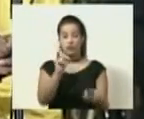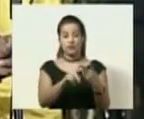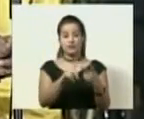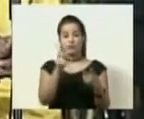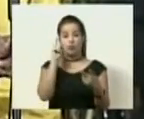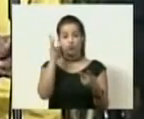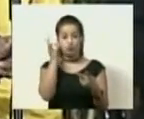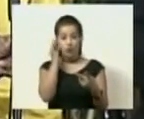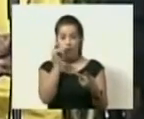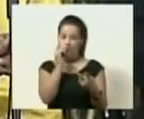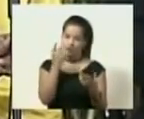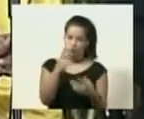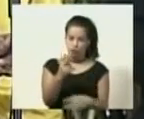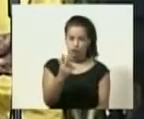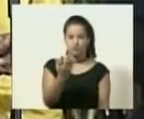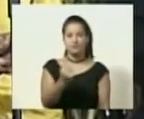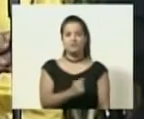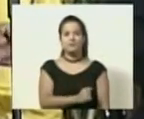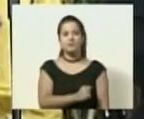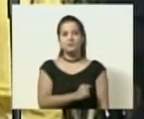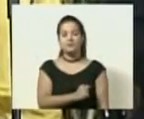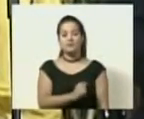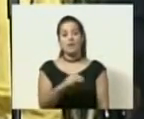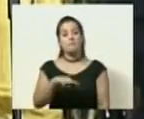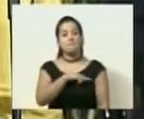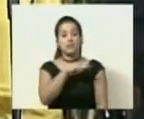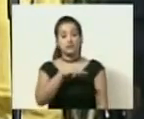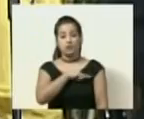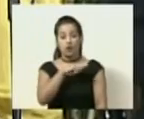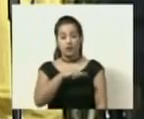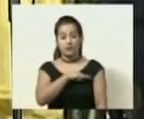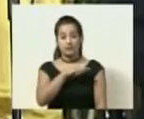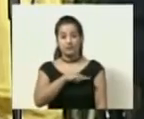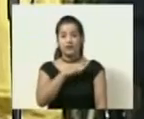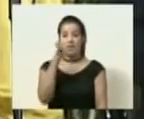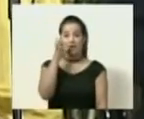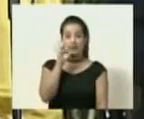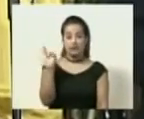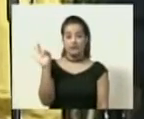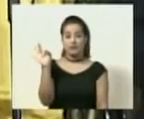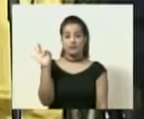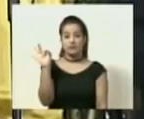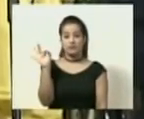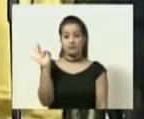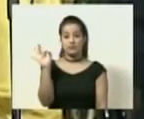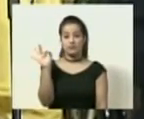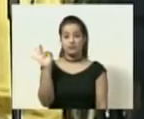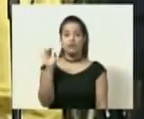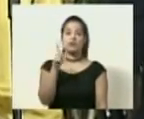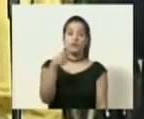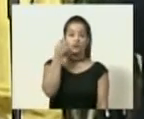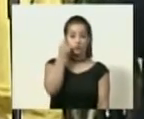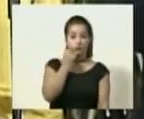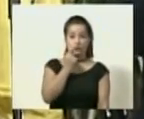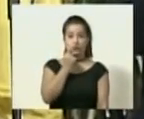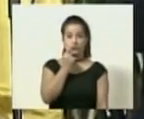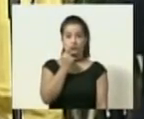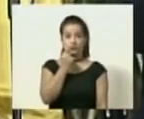profesoras de las misiones Rivas y Sucre.